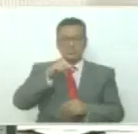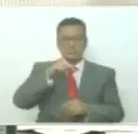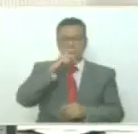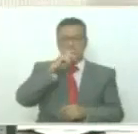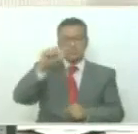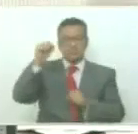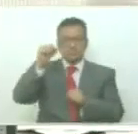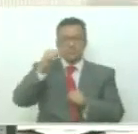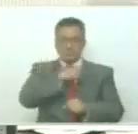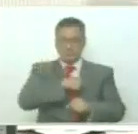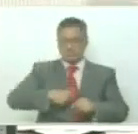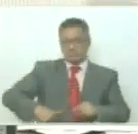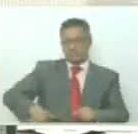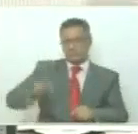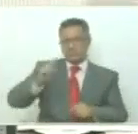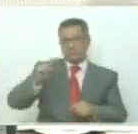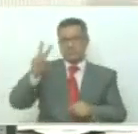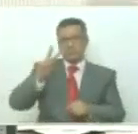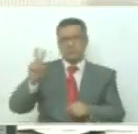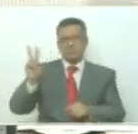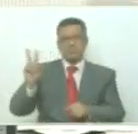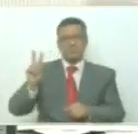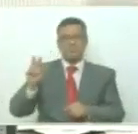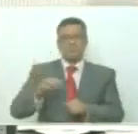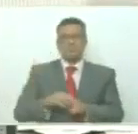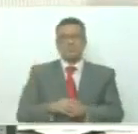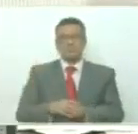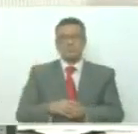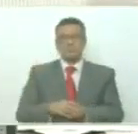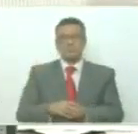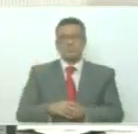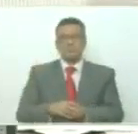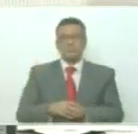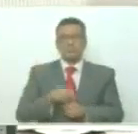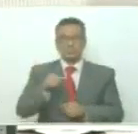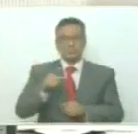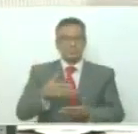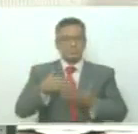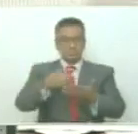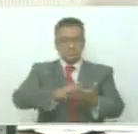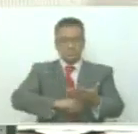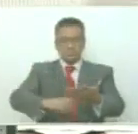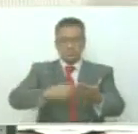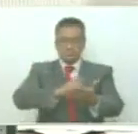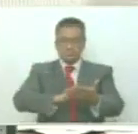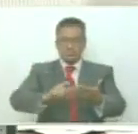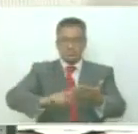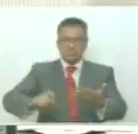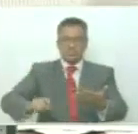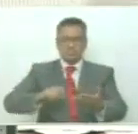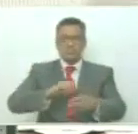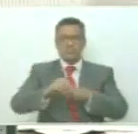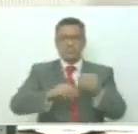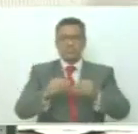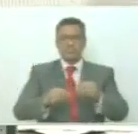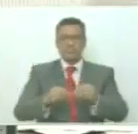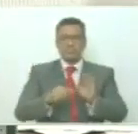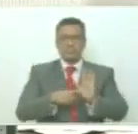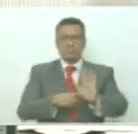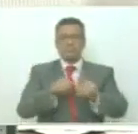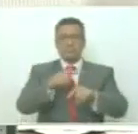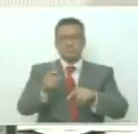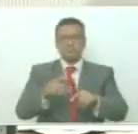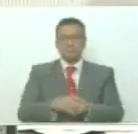Moros, presidente de la República Bolivariana de Venezuela, y se remite a la Gaceta Oficial a los fines de su